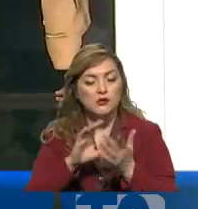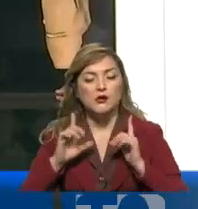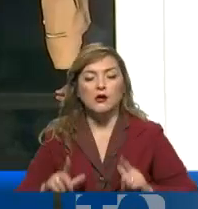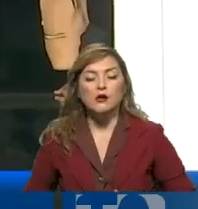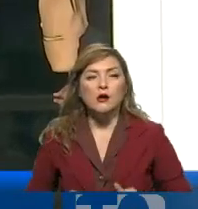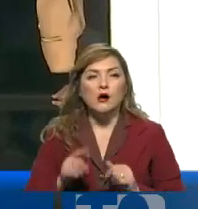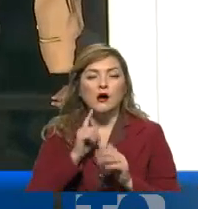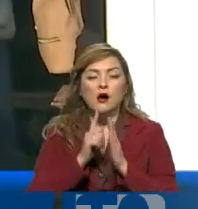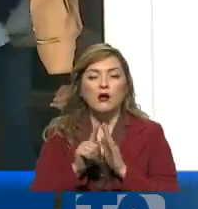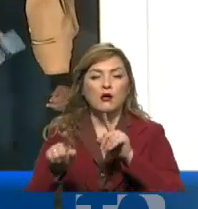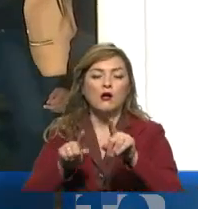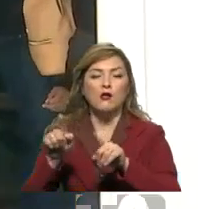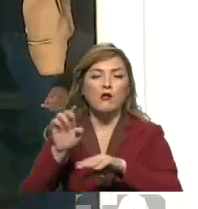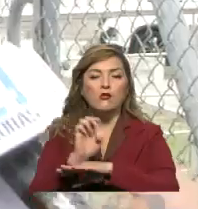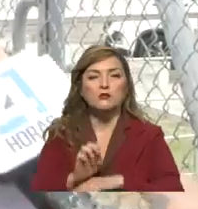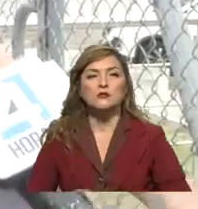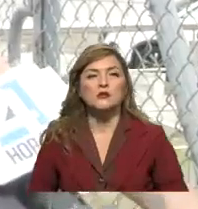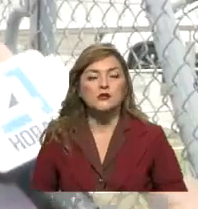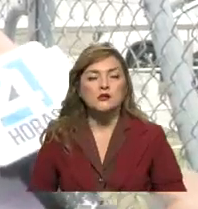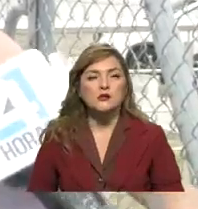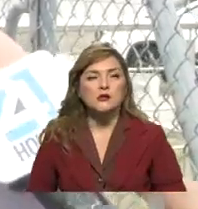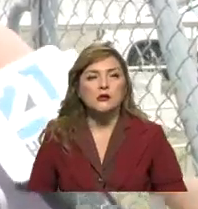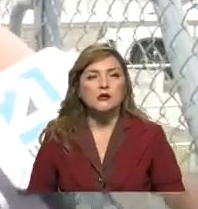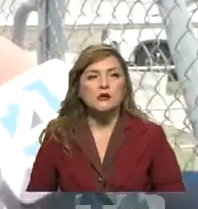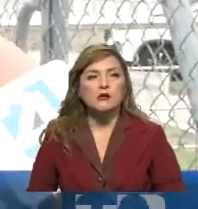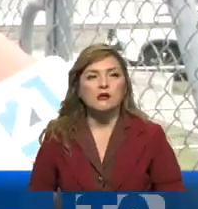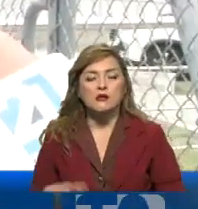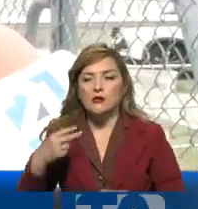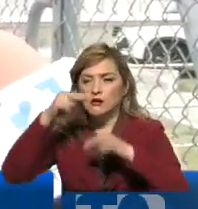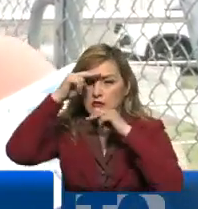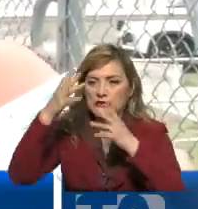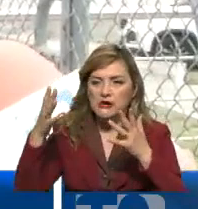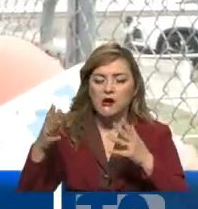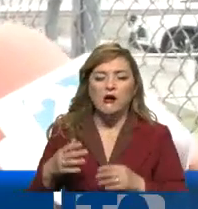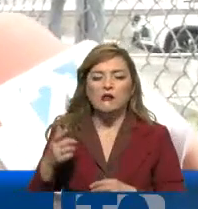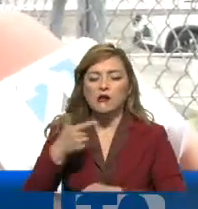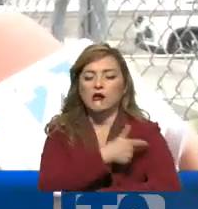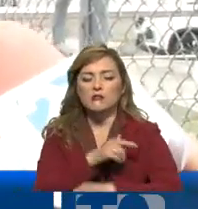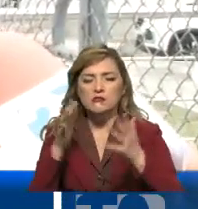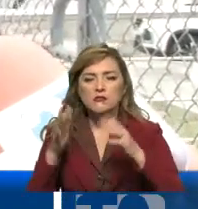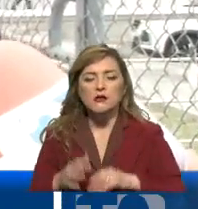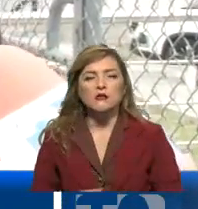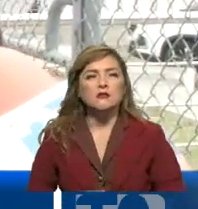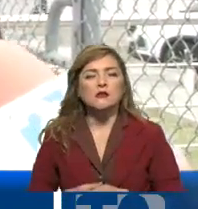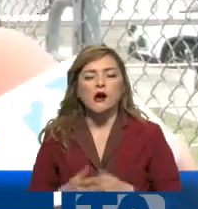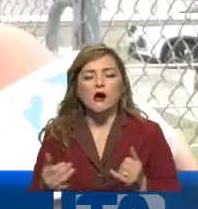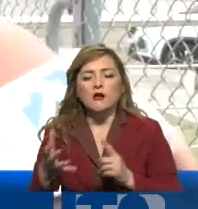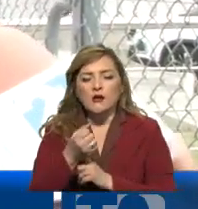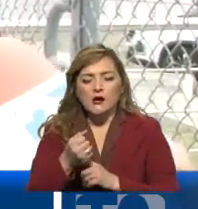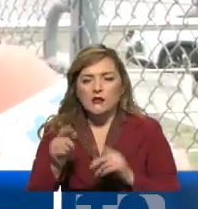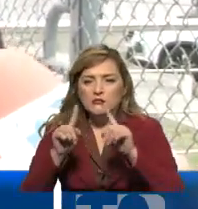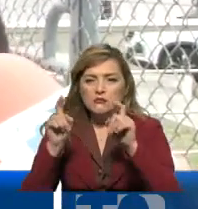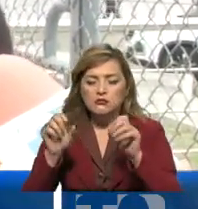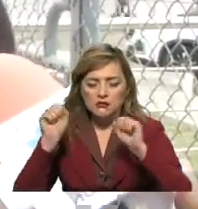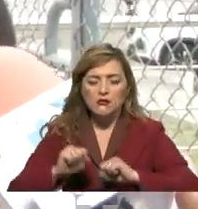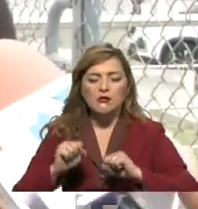se reportó desde algunos puntos del país. Y vine, pues, y yo vi en las noticias mismo y no había, pero antes ya vine, pregunté y